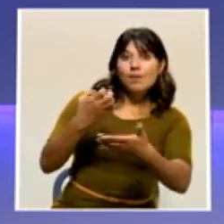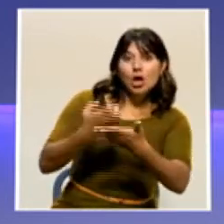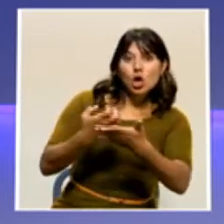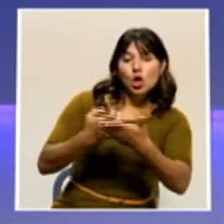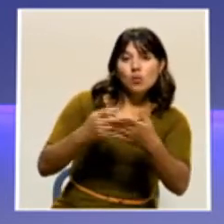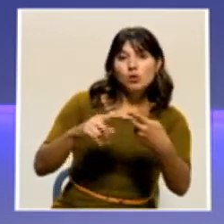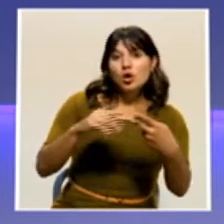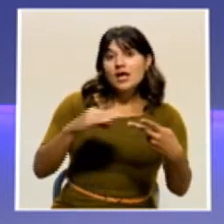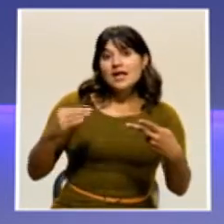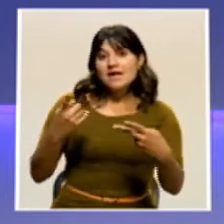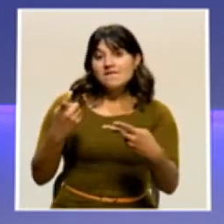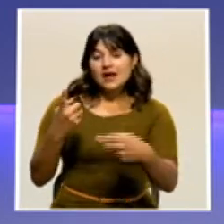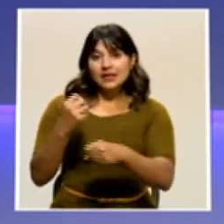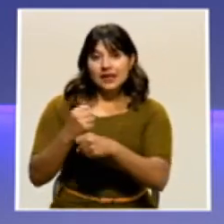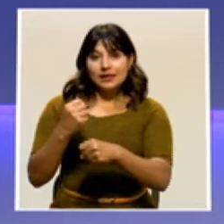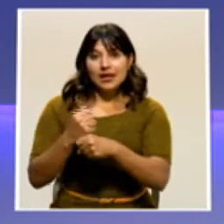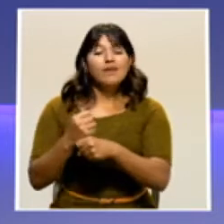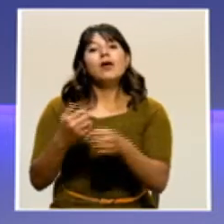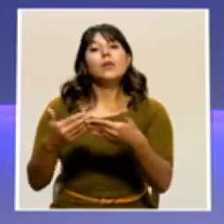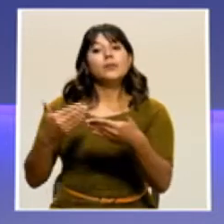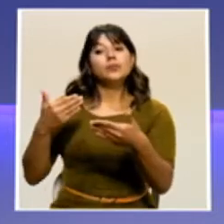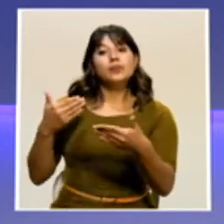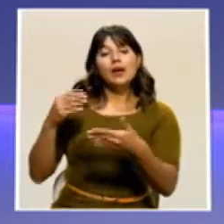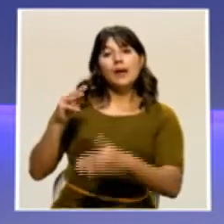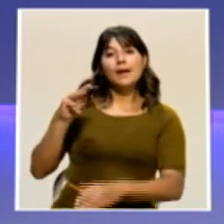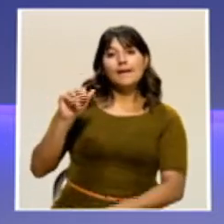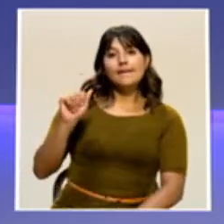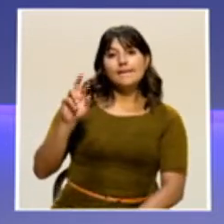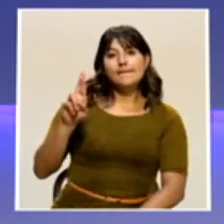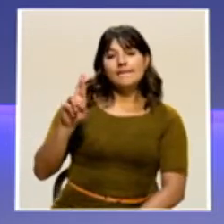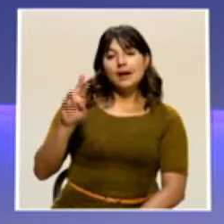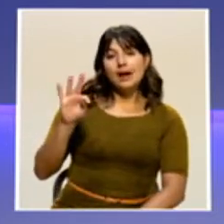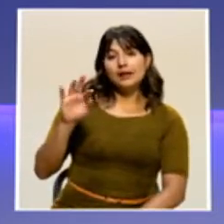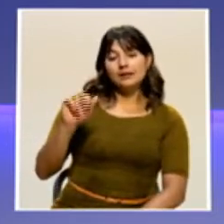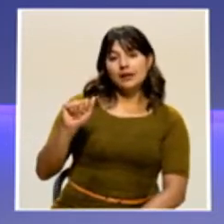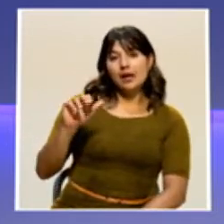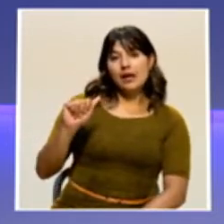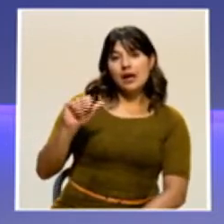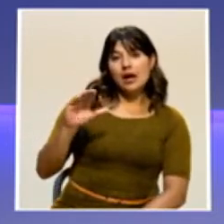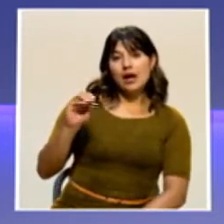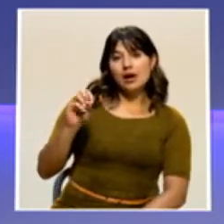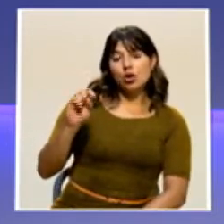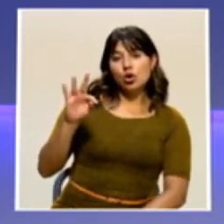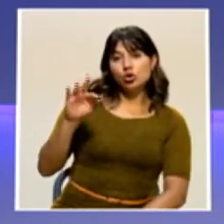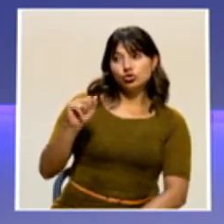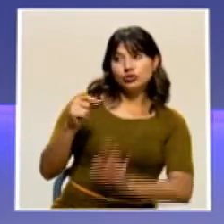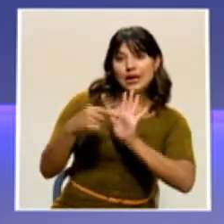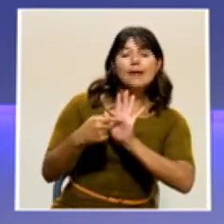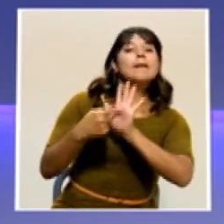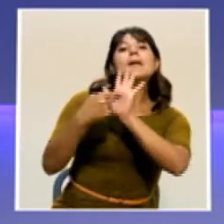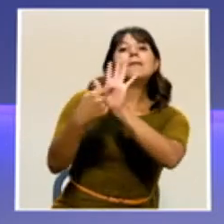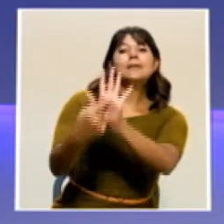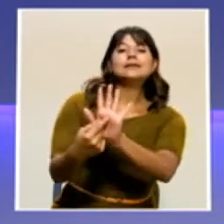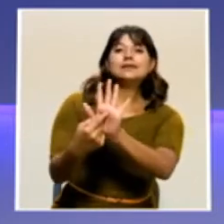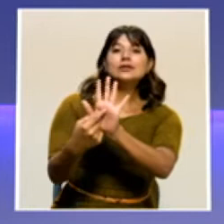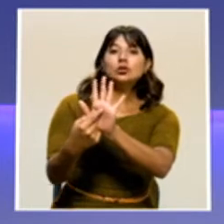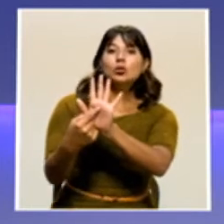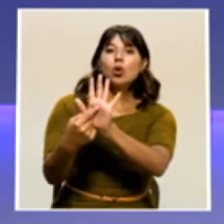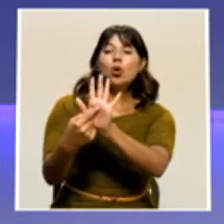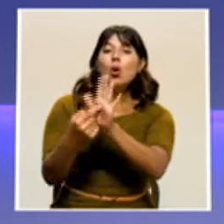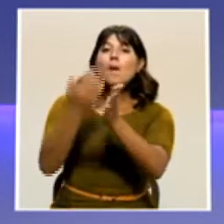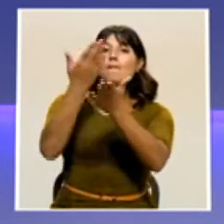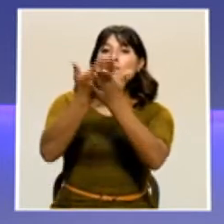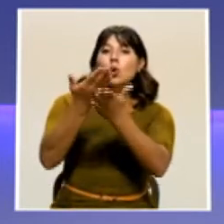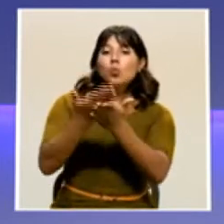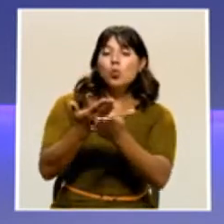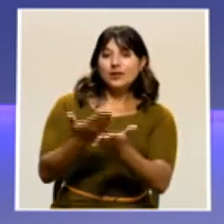la Contralora General de la República, Marta Costa, presentó una hoja de ruta con 7 reformas para